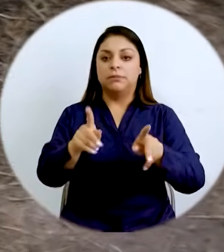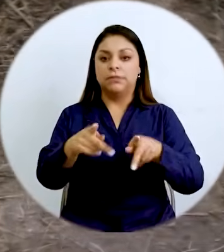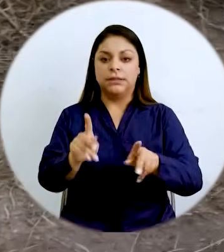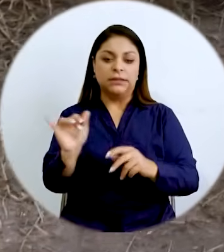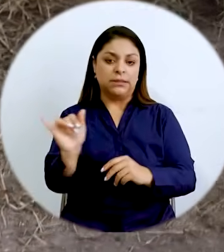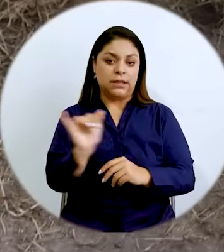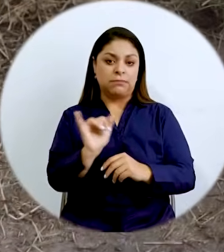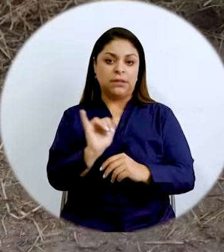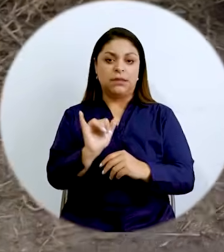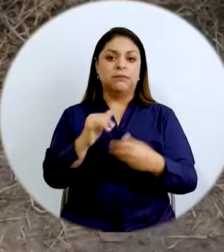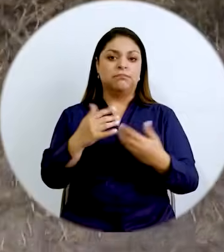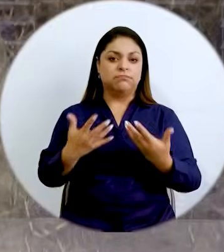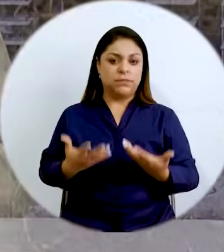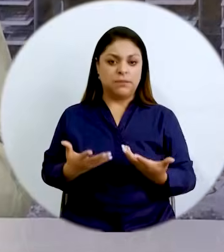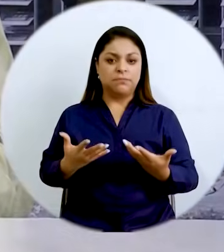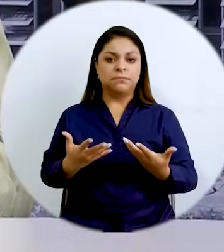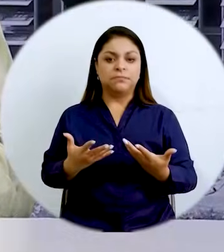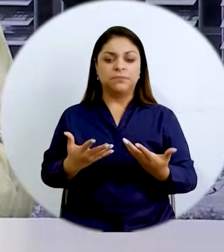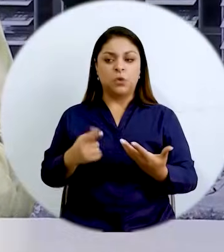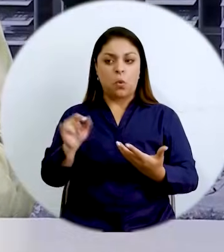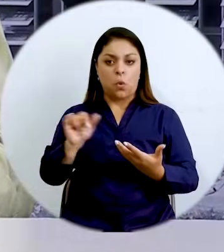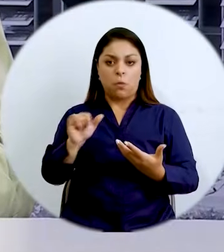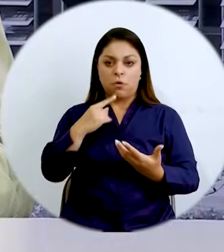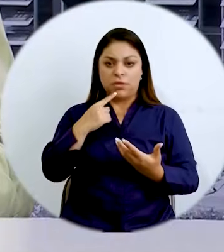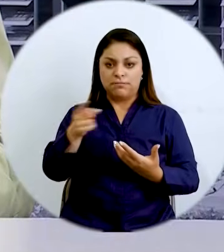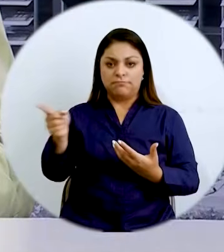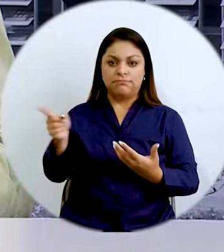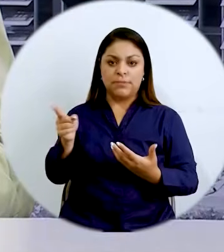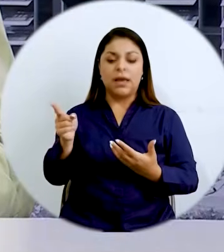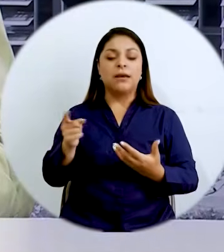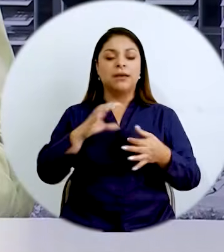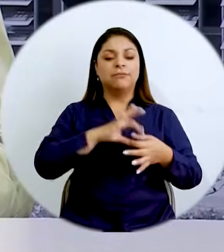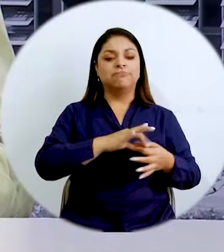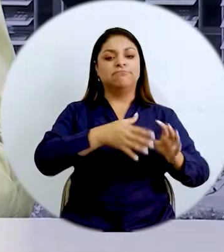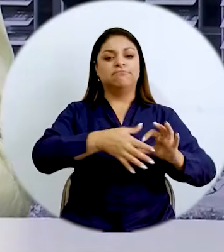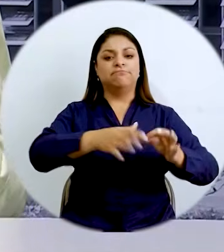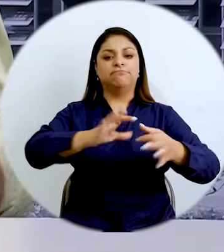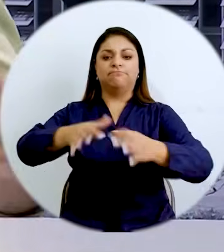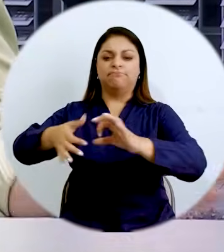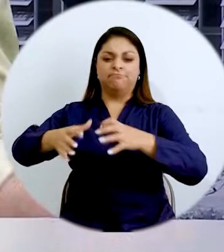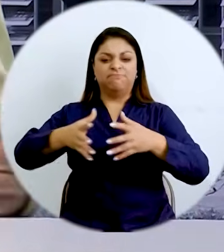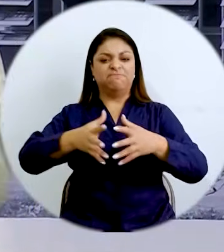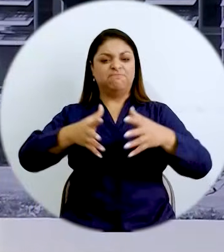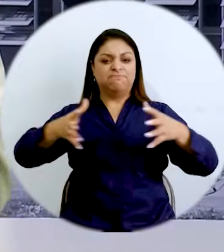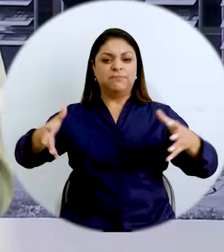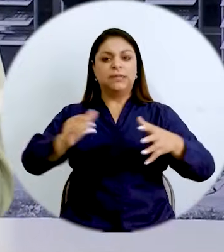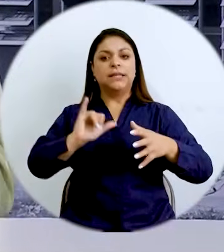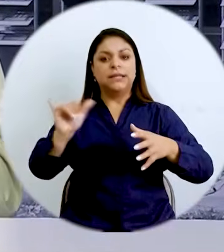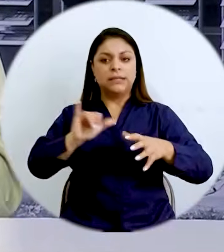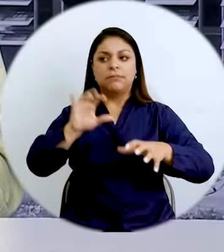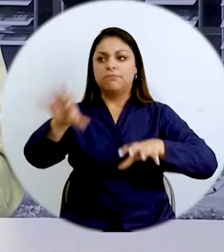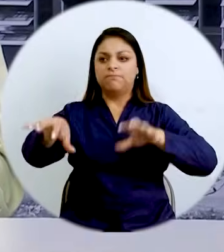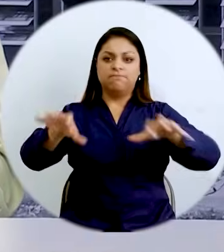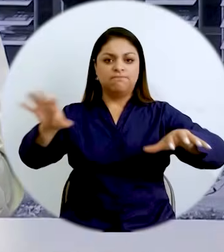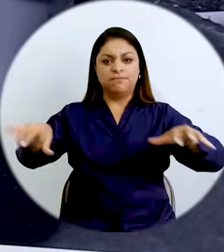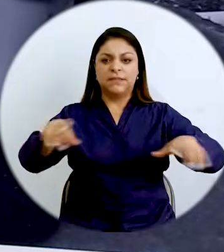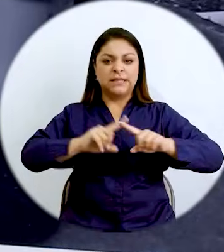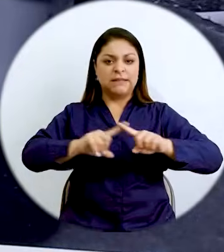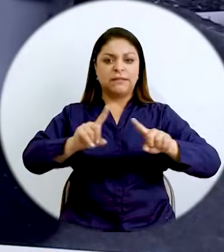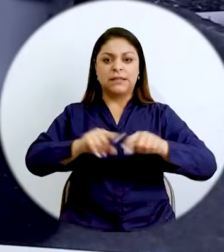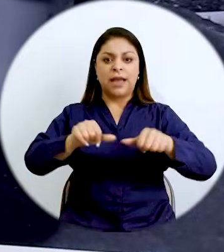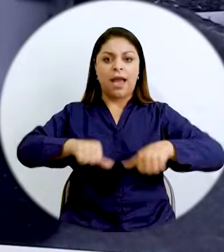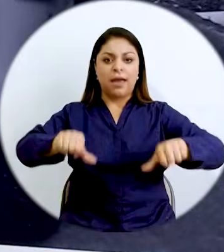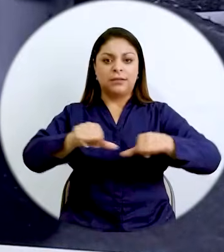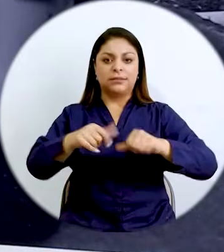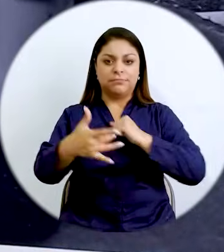también, como bien lo mencionaban los compañeros, muchos encadenamientos y además permear a otras áreas de la economía también. Claro, y